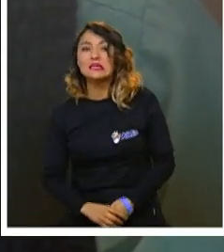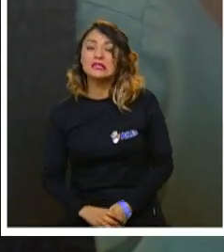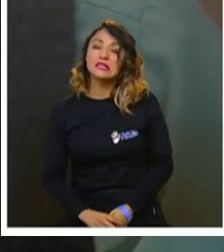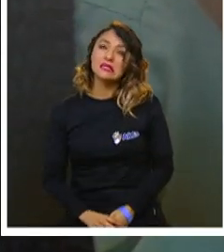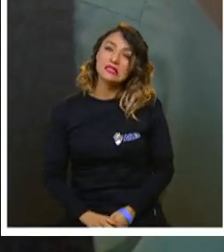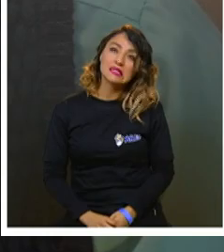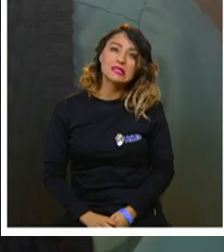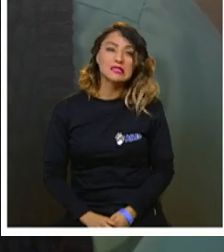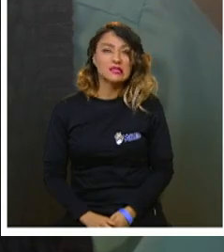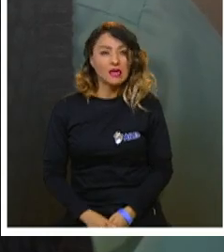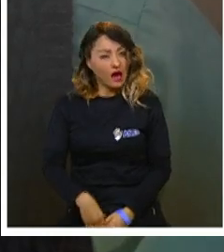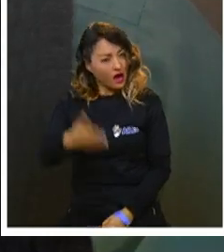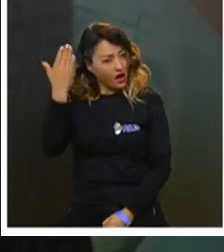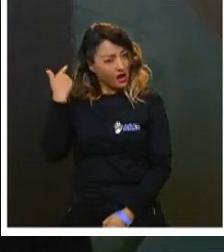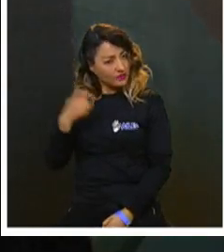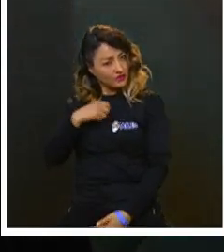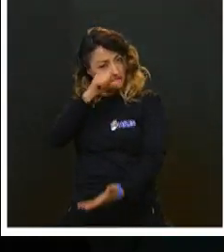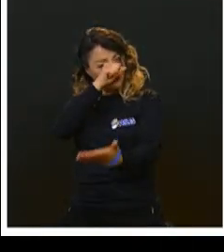¿Cuándo le he fallado?